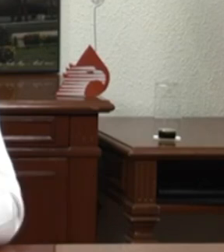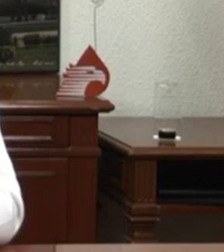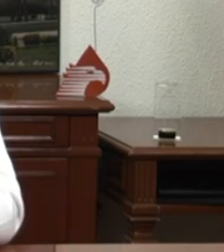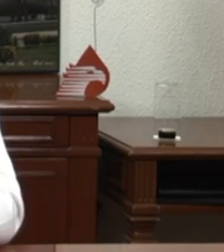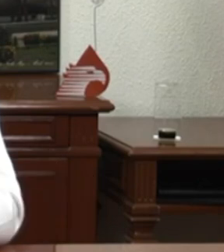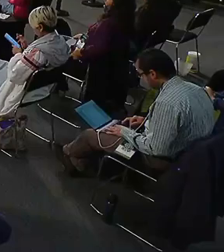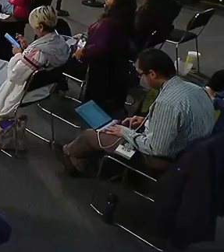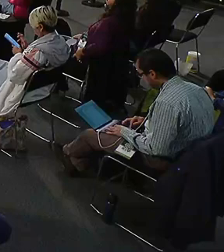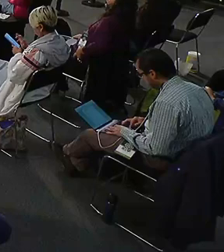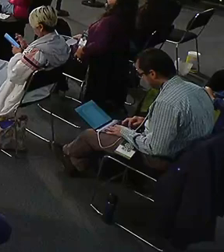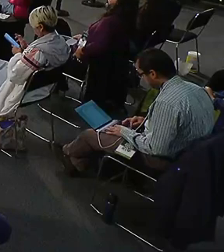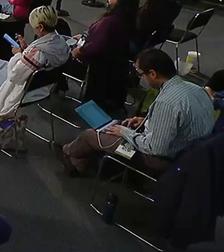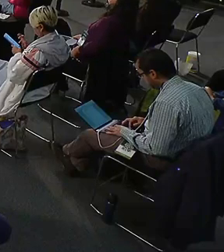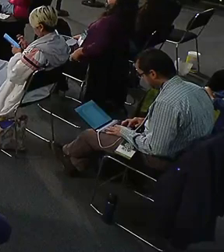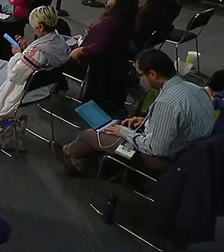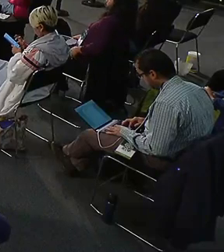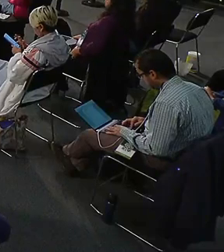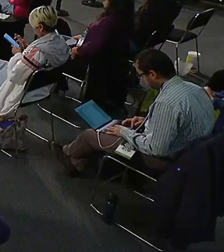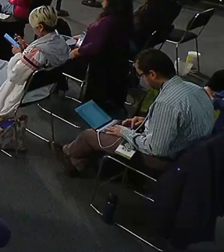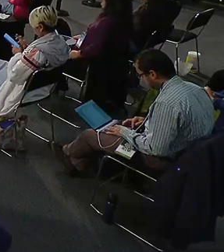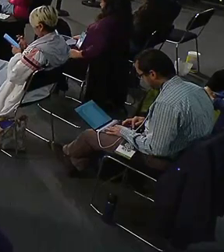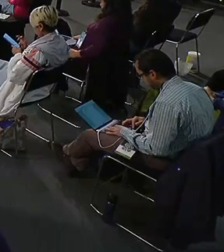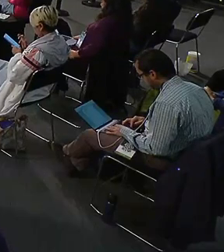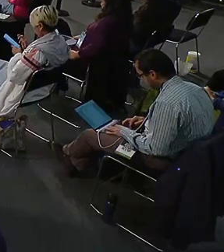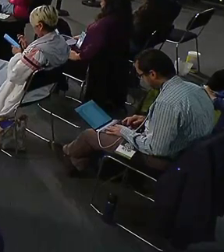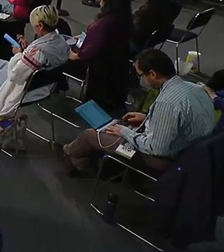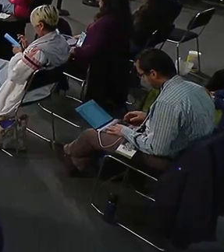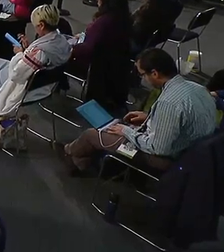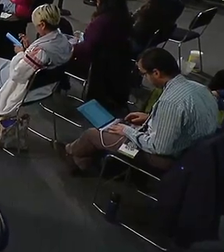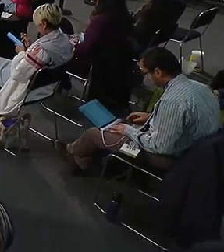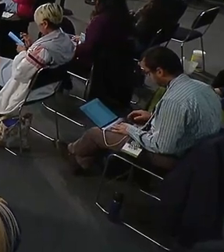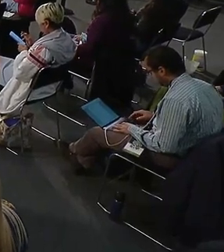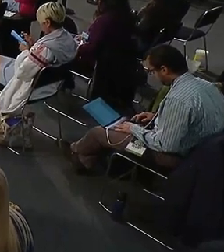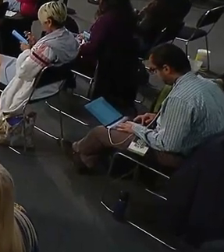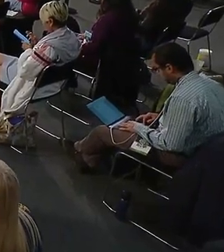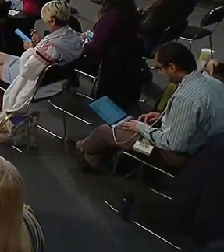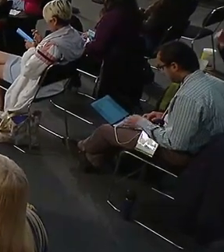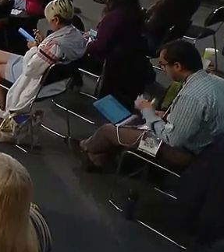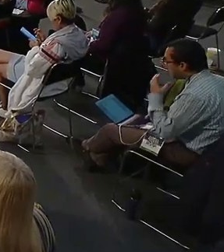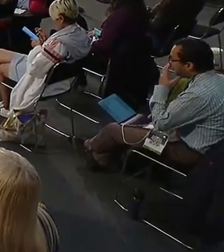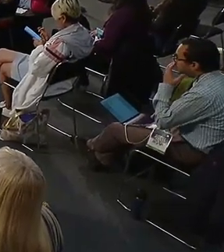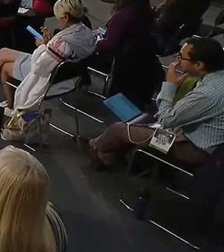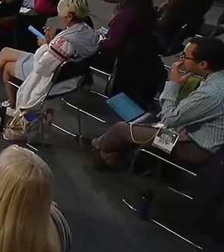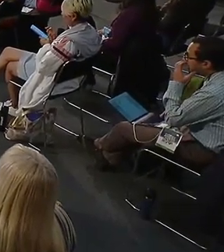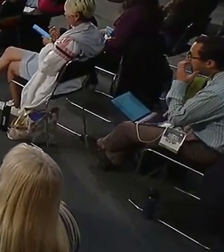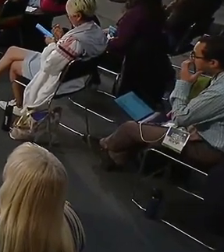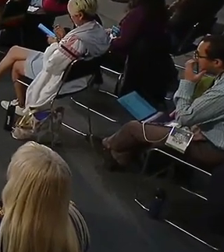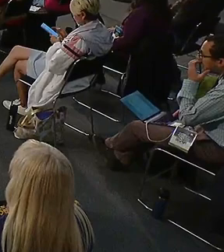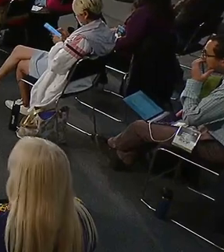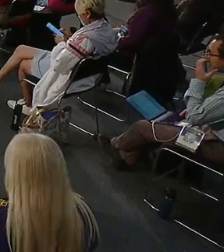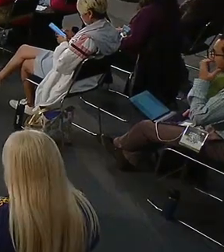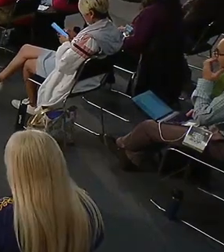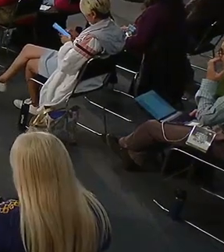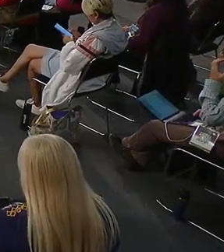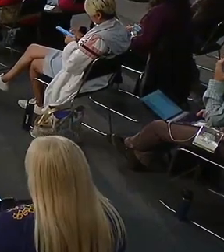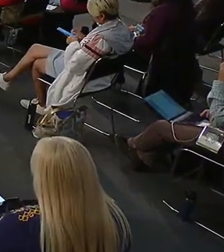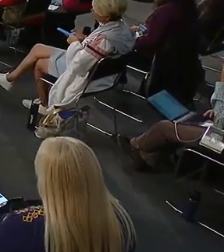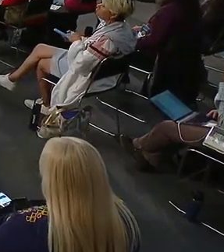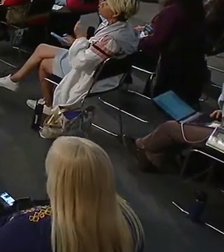de nuestro país Pemex por el rescate de la soberanía ahí está ya vámonos a la escenaria